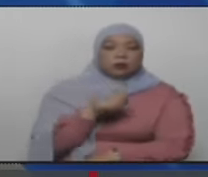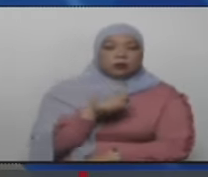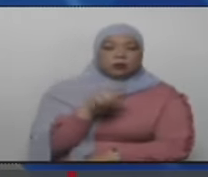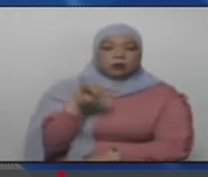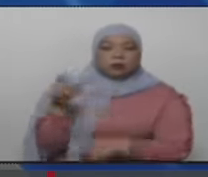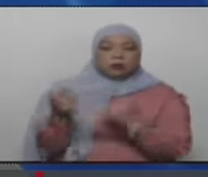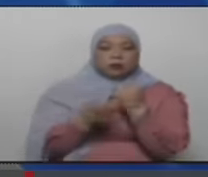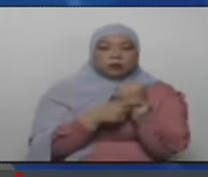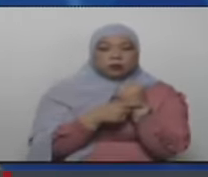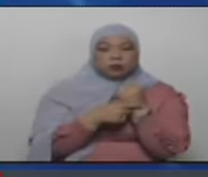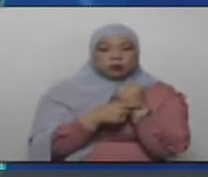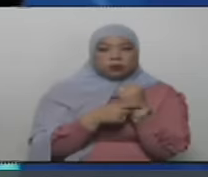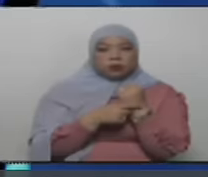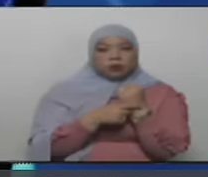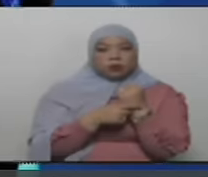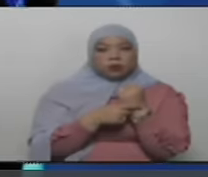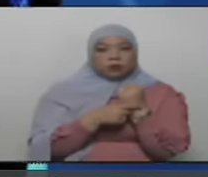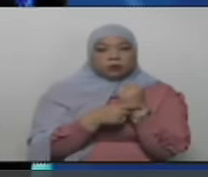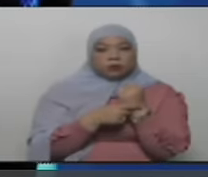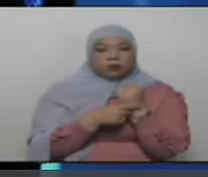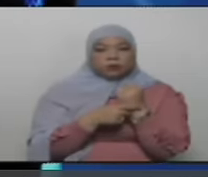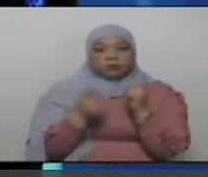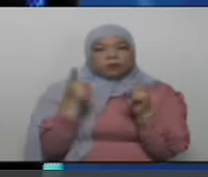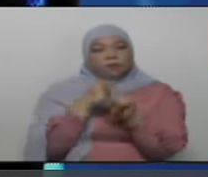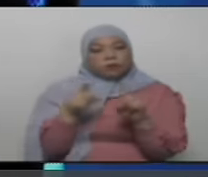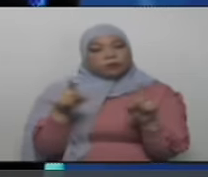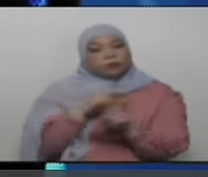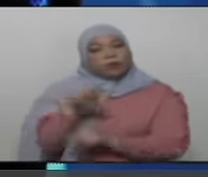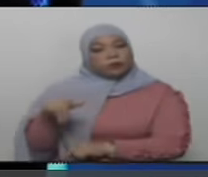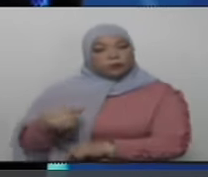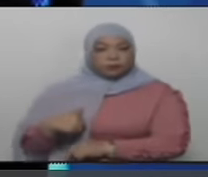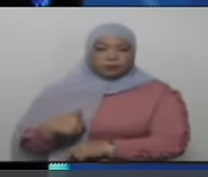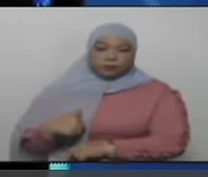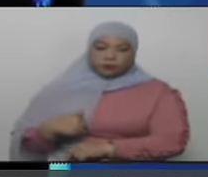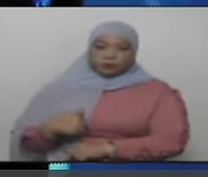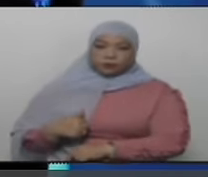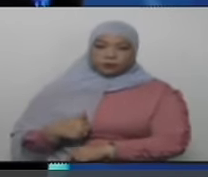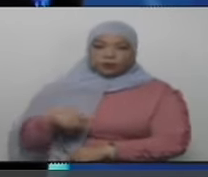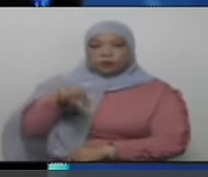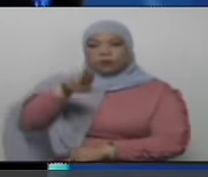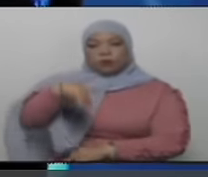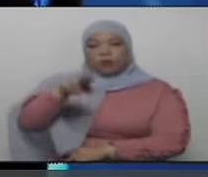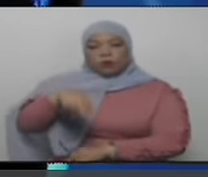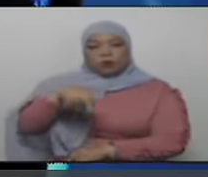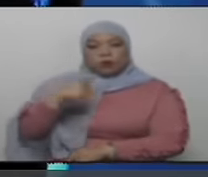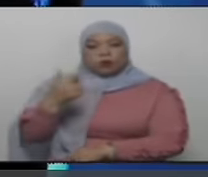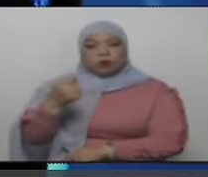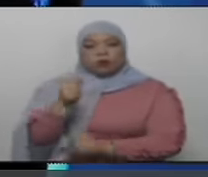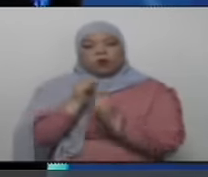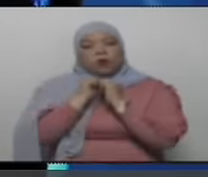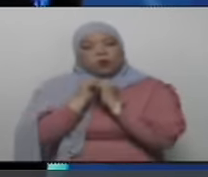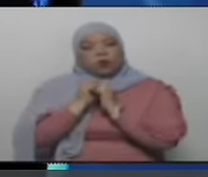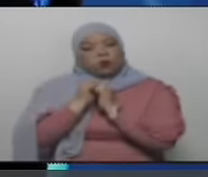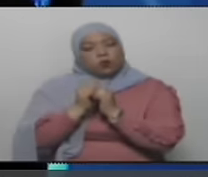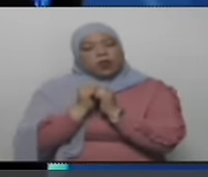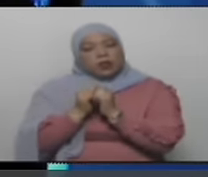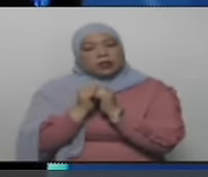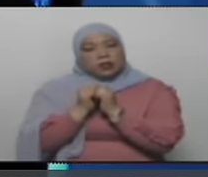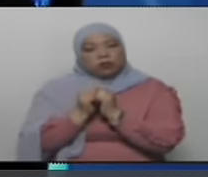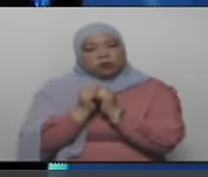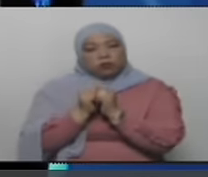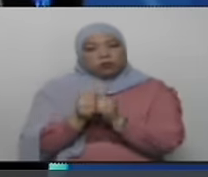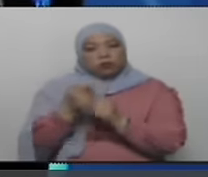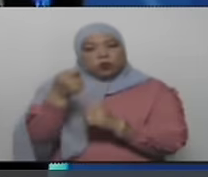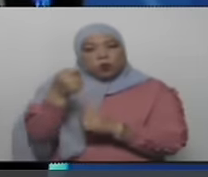moviendo la cabeza, pero nosotros no bajamos el escapulario de madera. Tenemos